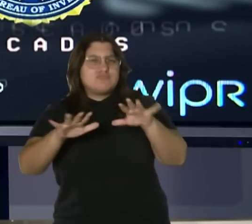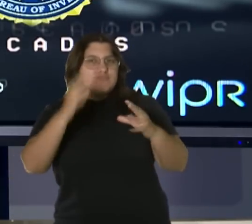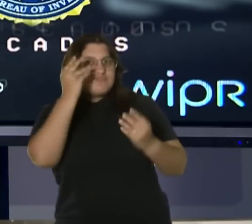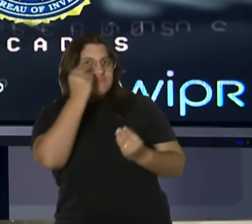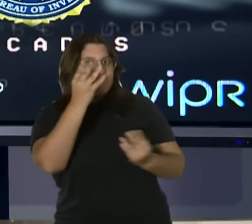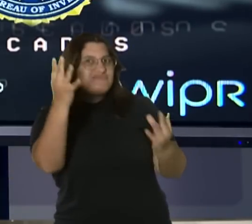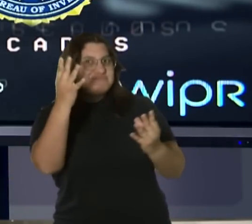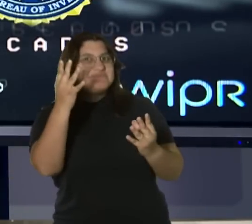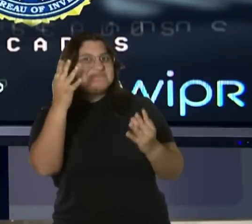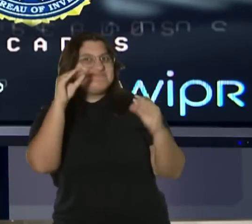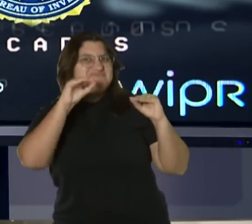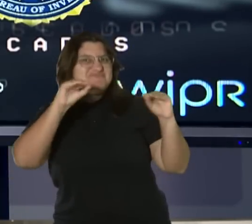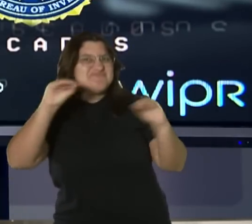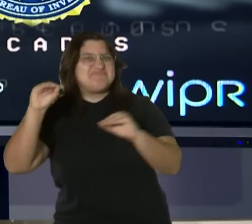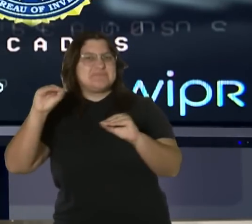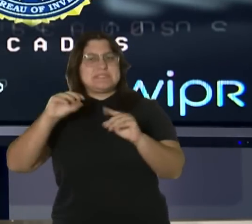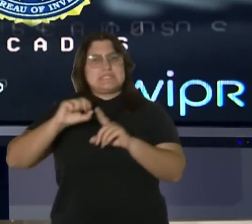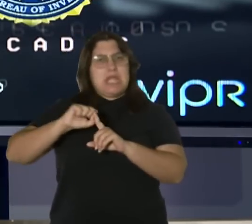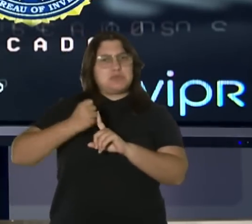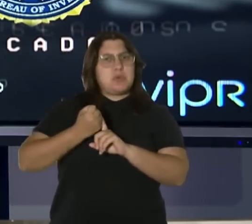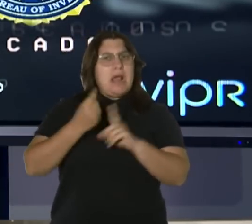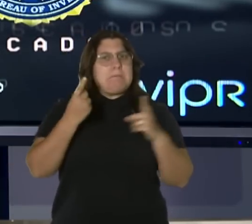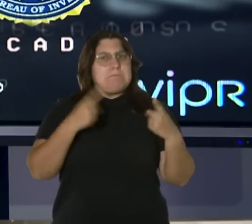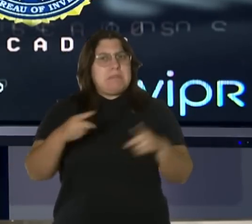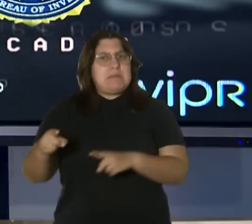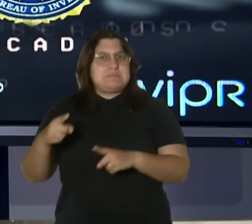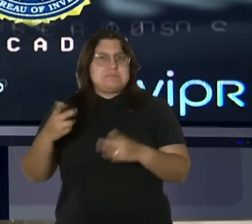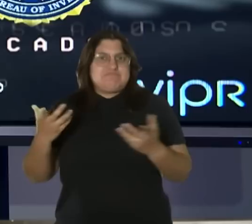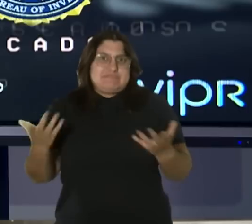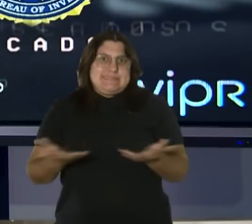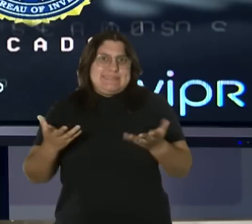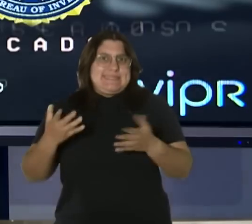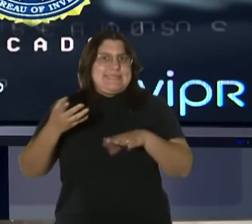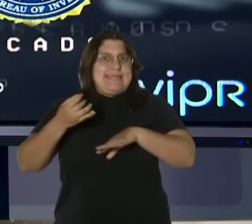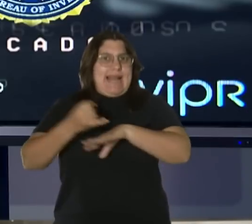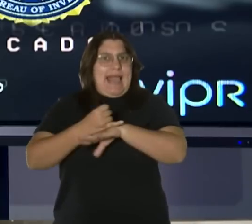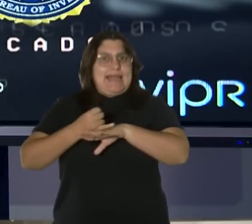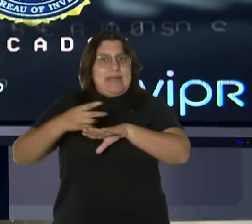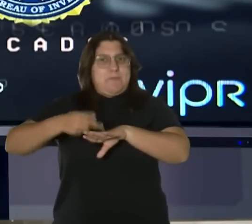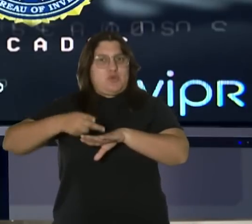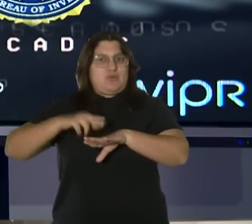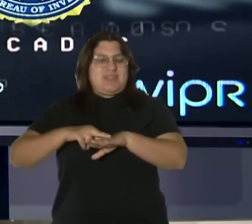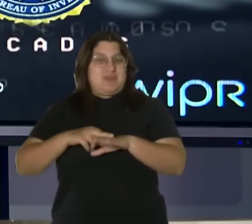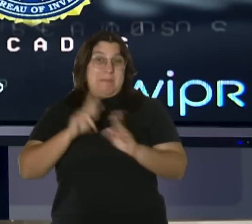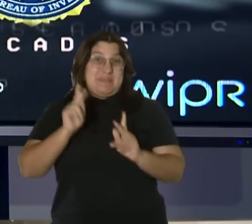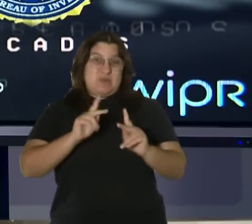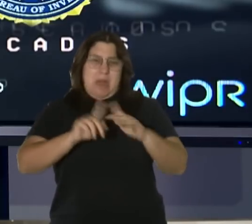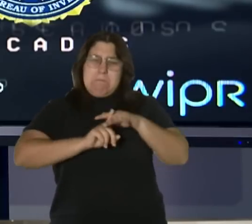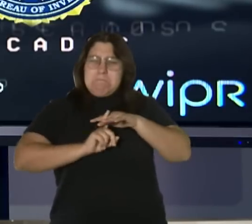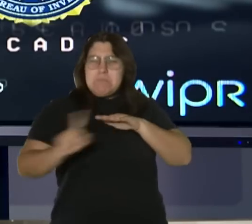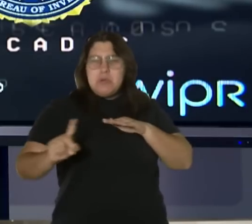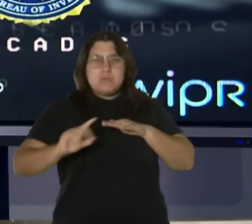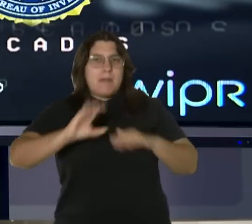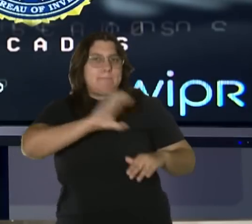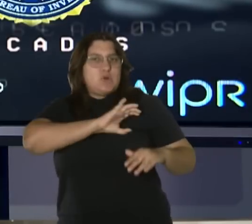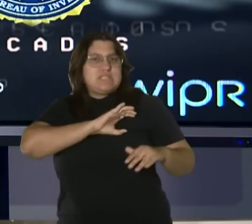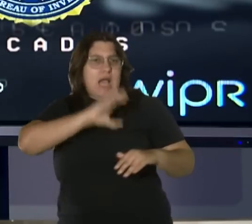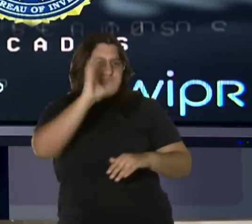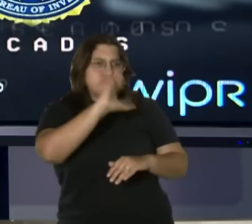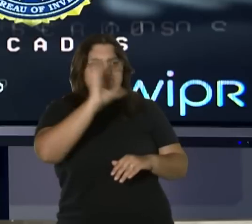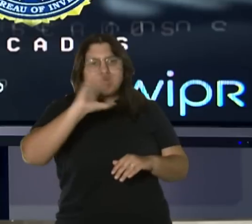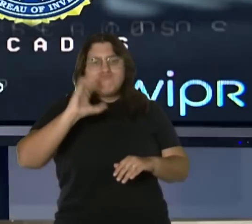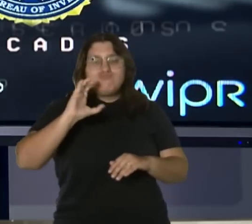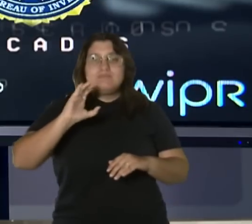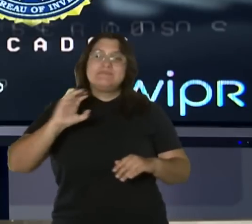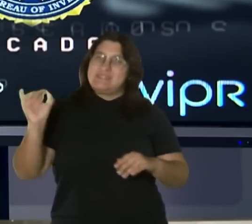pueblos sobre asuntos que ocurren verdad en la isla aquí en Puerto Rico sobre individuos que están siendo buscados por las autoridades estatales y